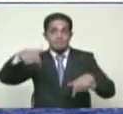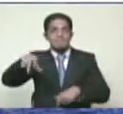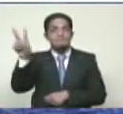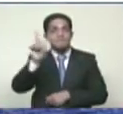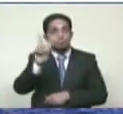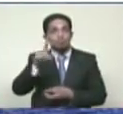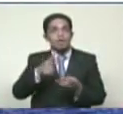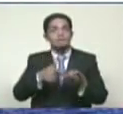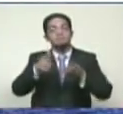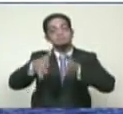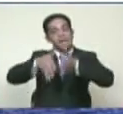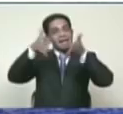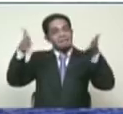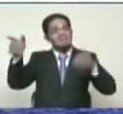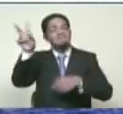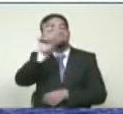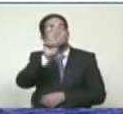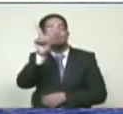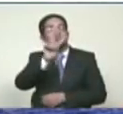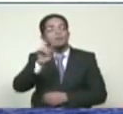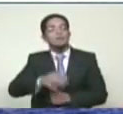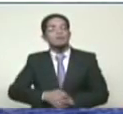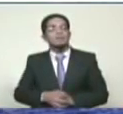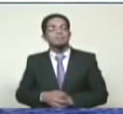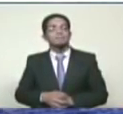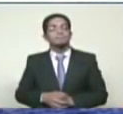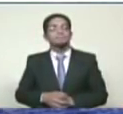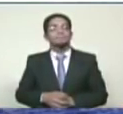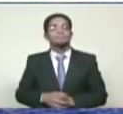a la grandeza de Venezuela.